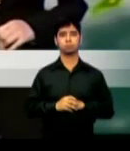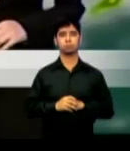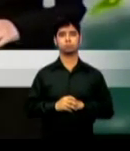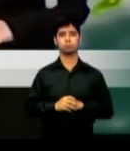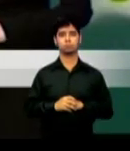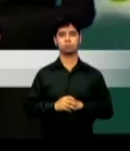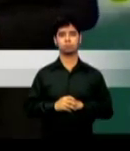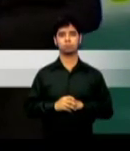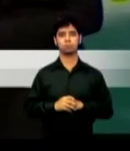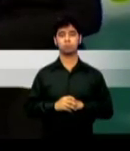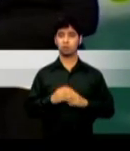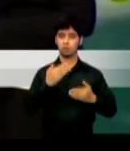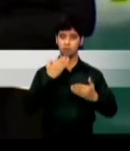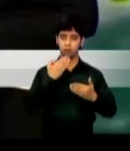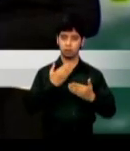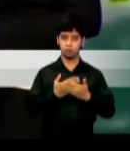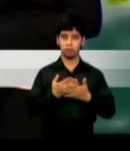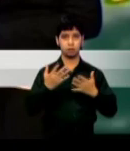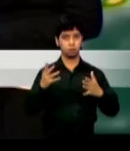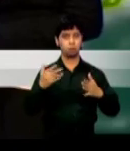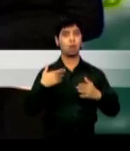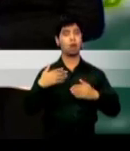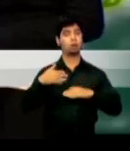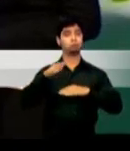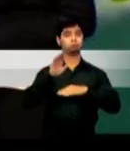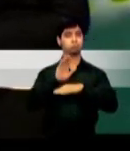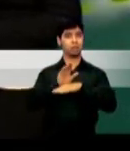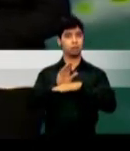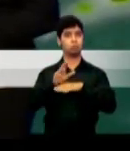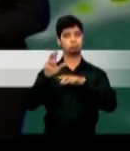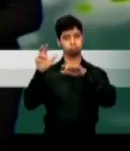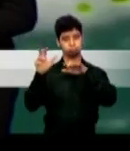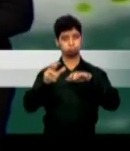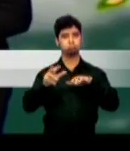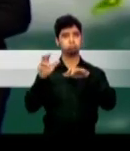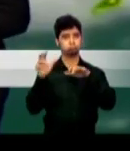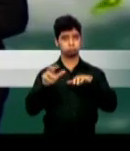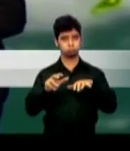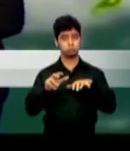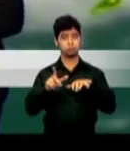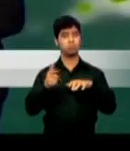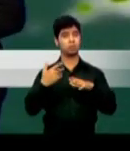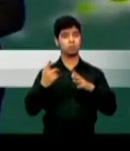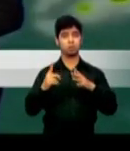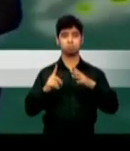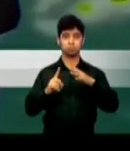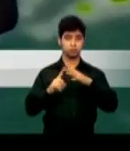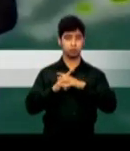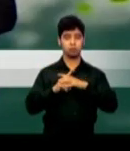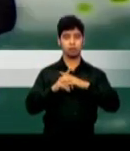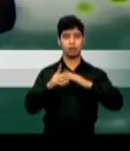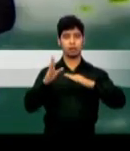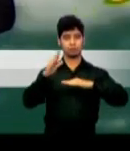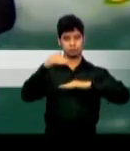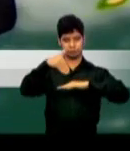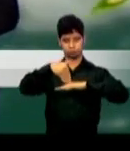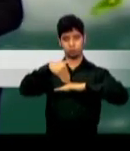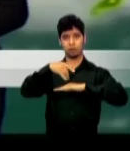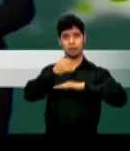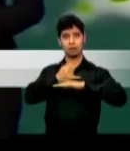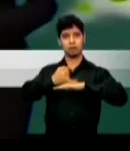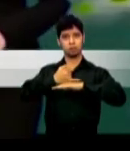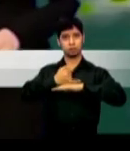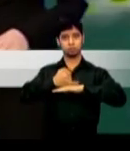Muchas gracias. Hoy tuvimos una tarde bastante activa en lluvia. Aguaceros se desarrollaron desde el interior hacia la zona suroeste de la